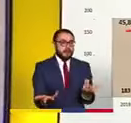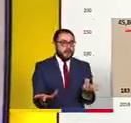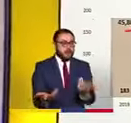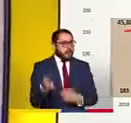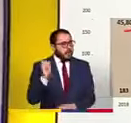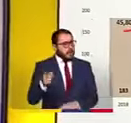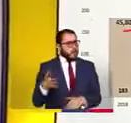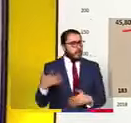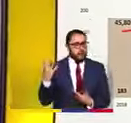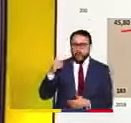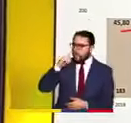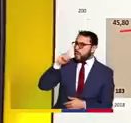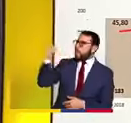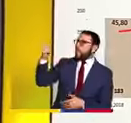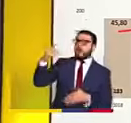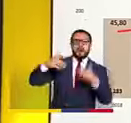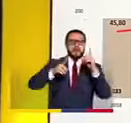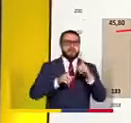aquí?